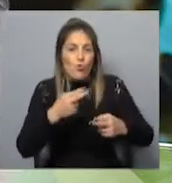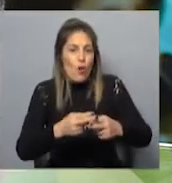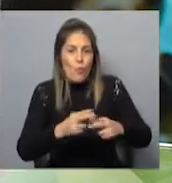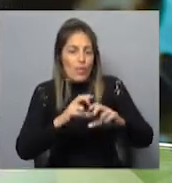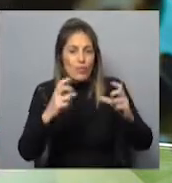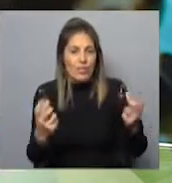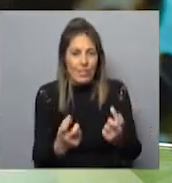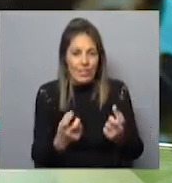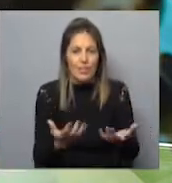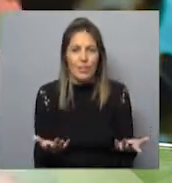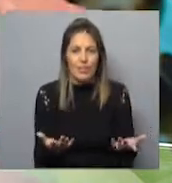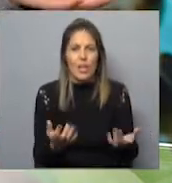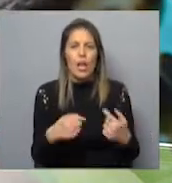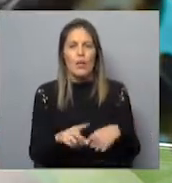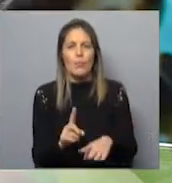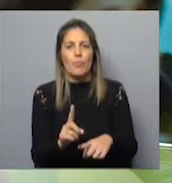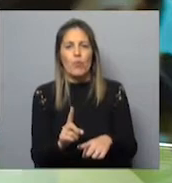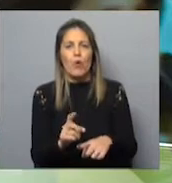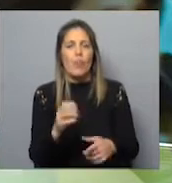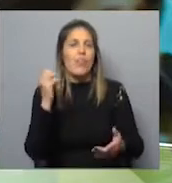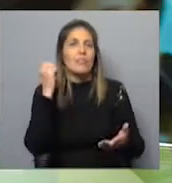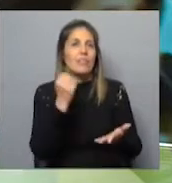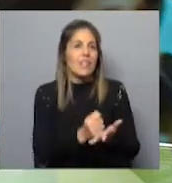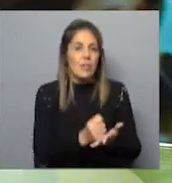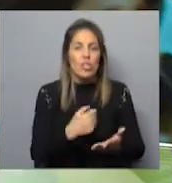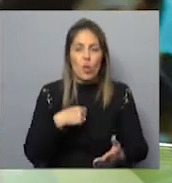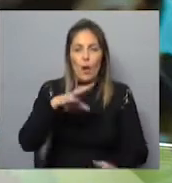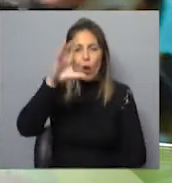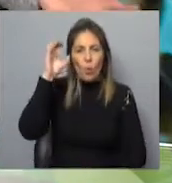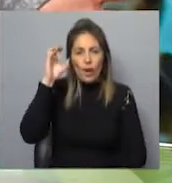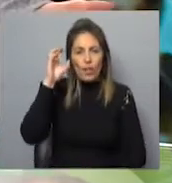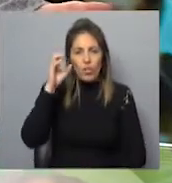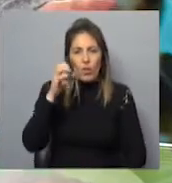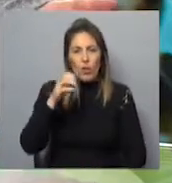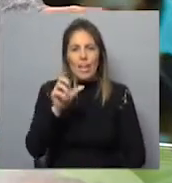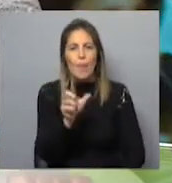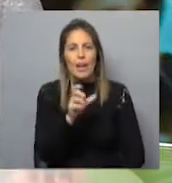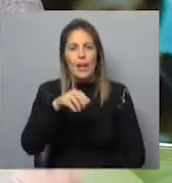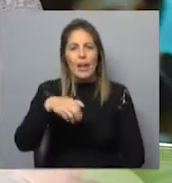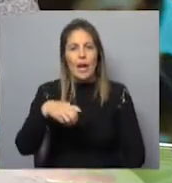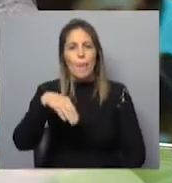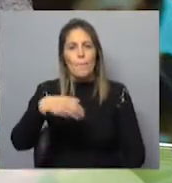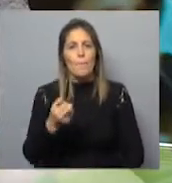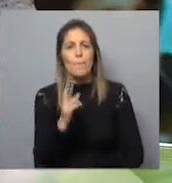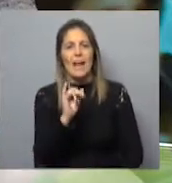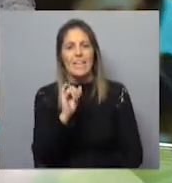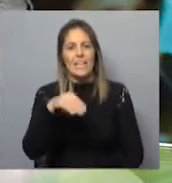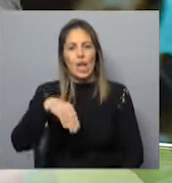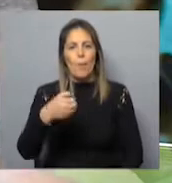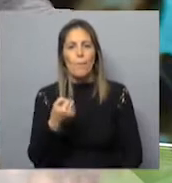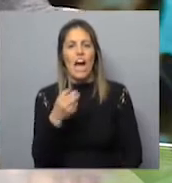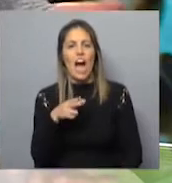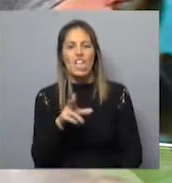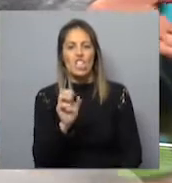manera también no se mejoró cuando era chica la palabra estaba ahí como a la orden del día